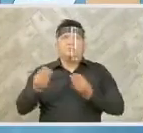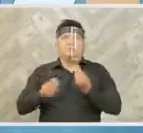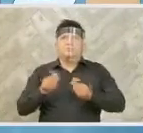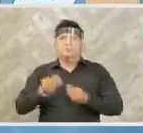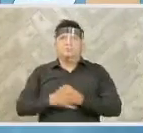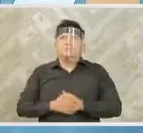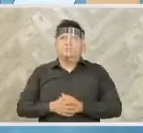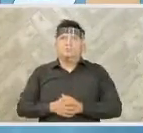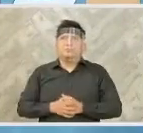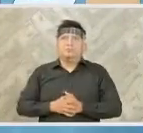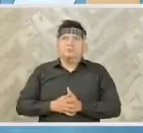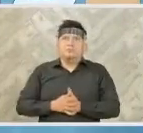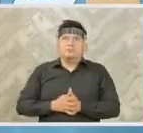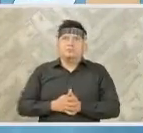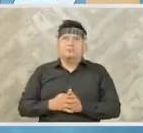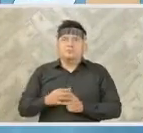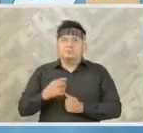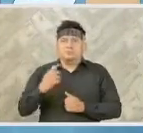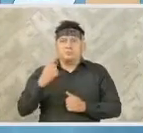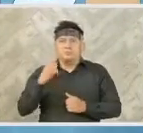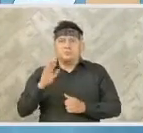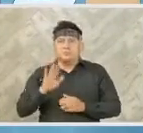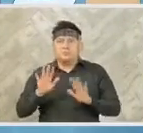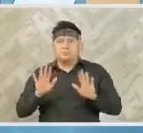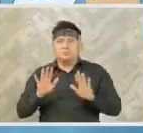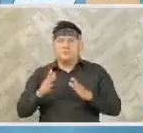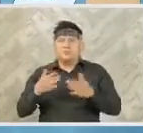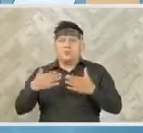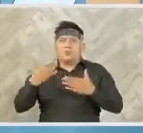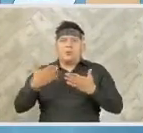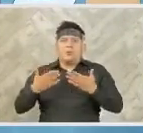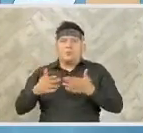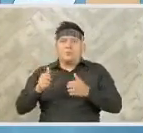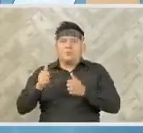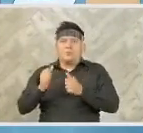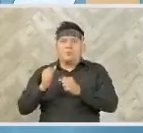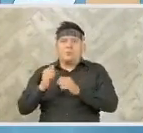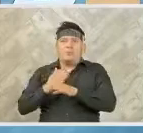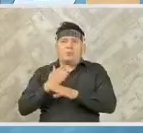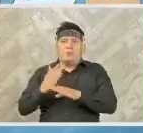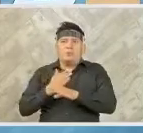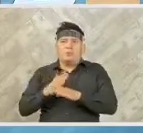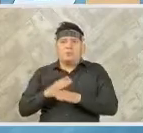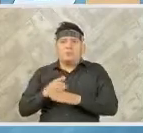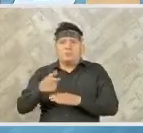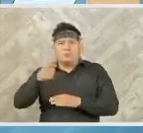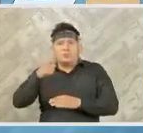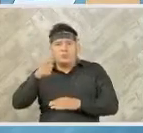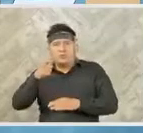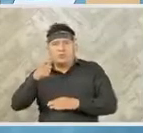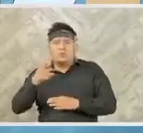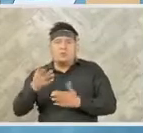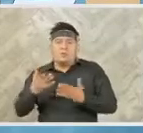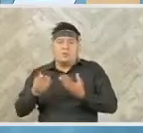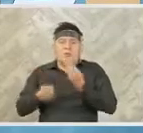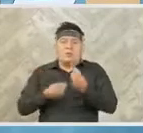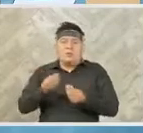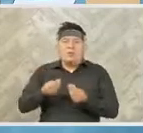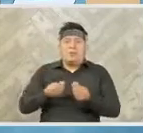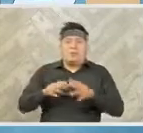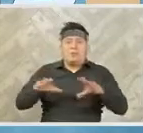tal, se empiezan a analizar las diferentes problemáticas una vez realizado el proceso de observación y empezar a